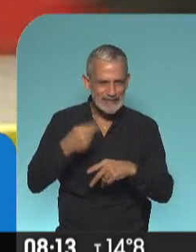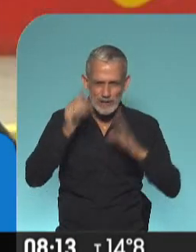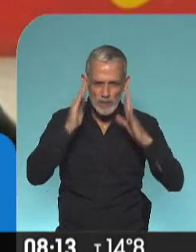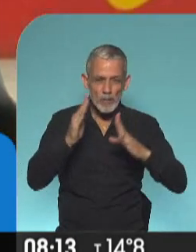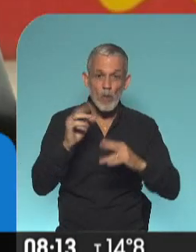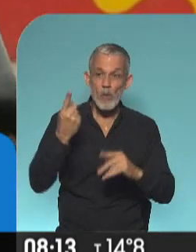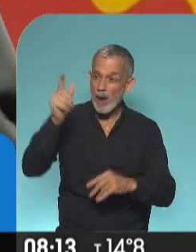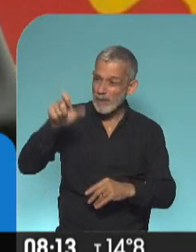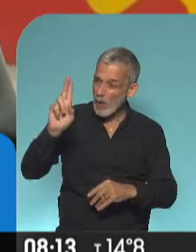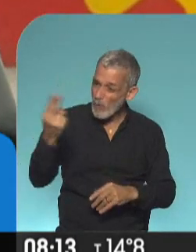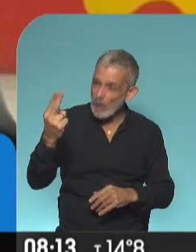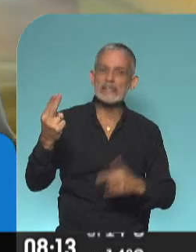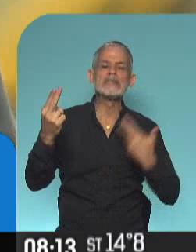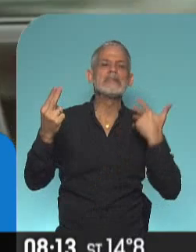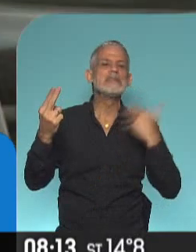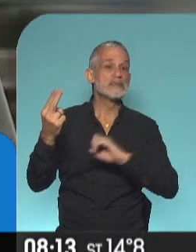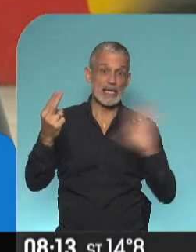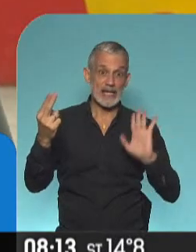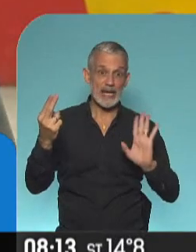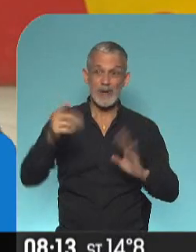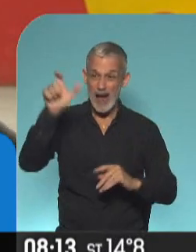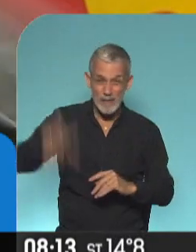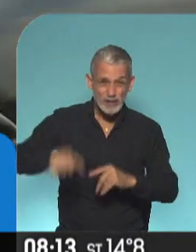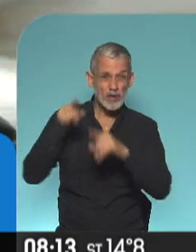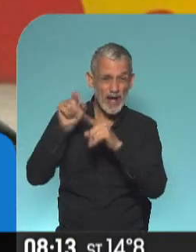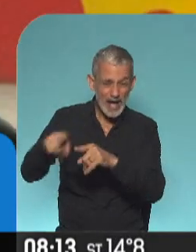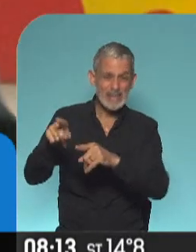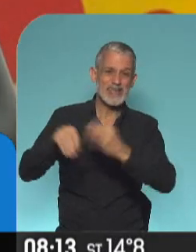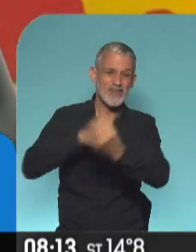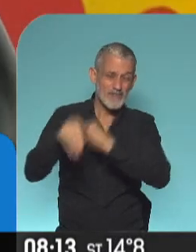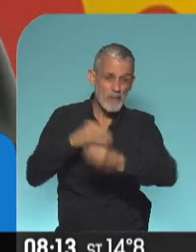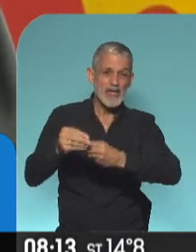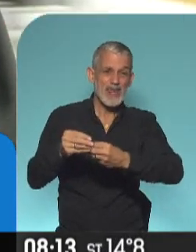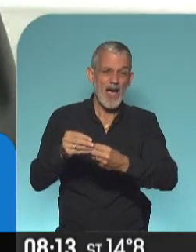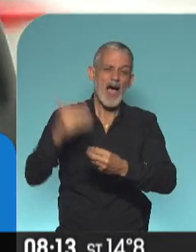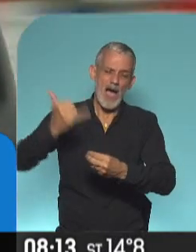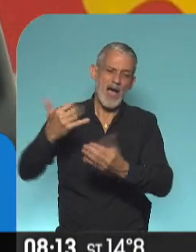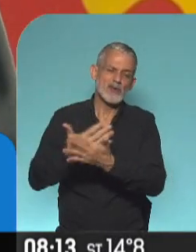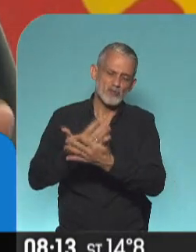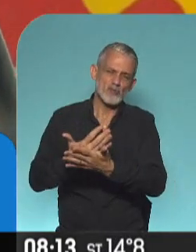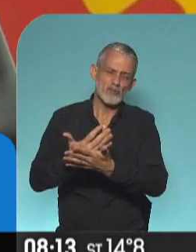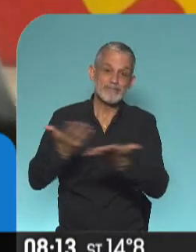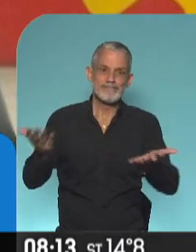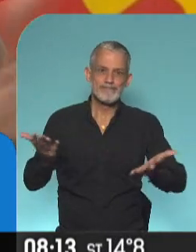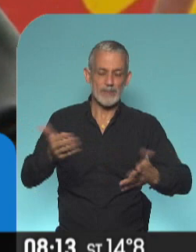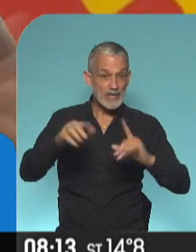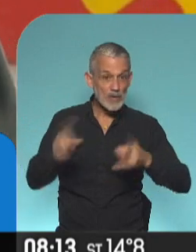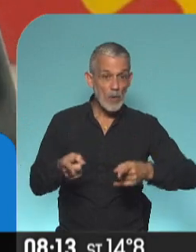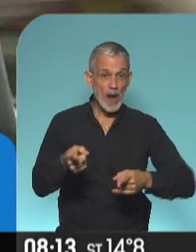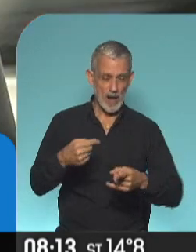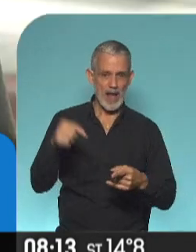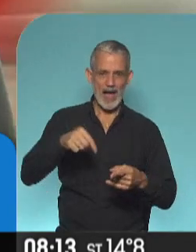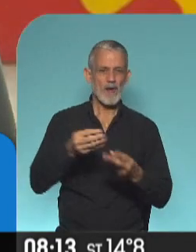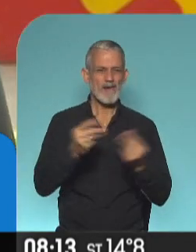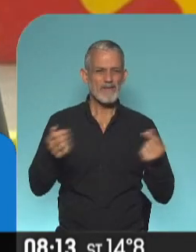cada muerte es una tragedia para el que la padece y para su círculo de seres queridos. Sin embargo, cerramos